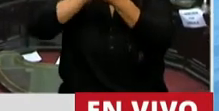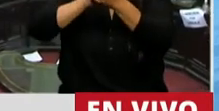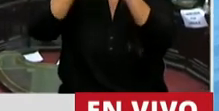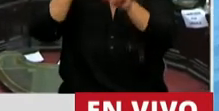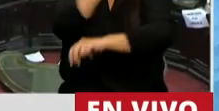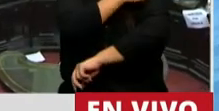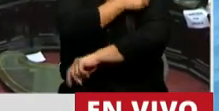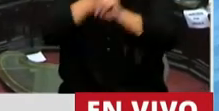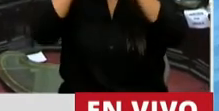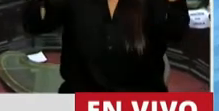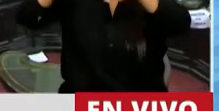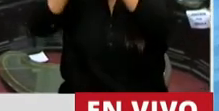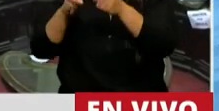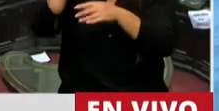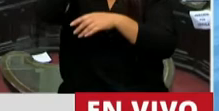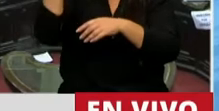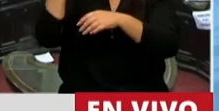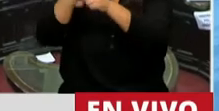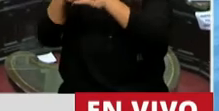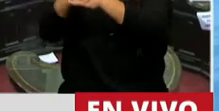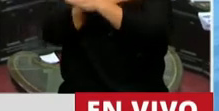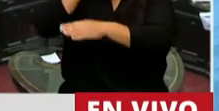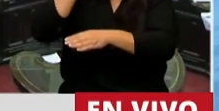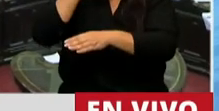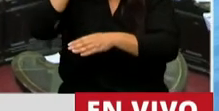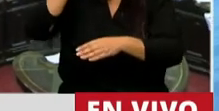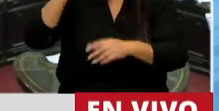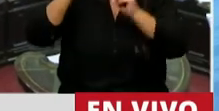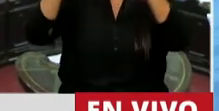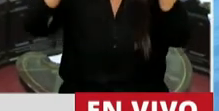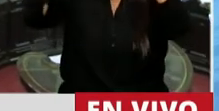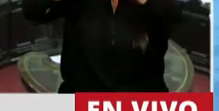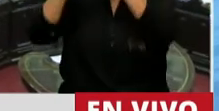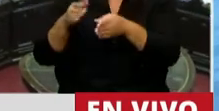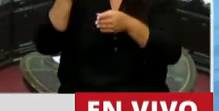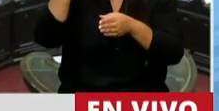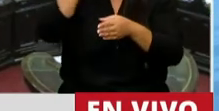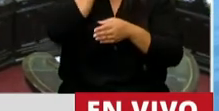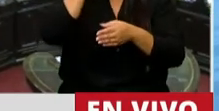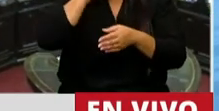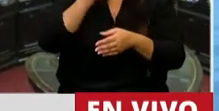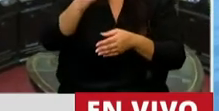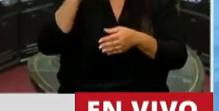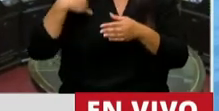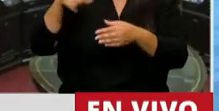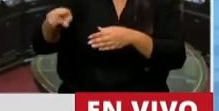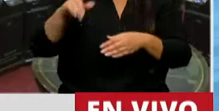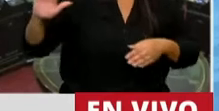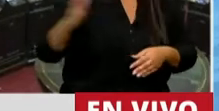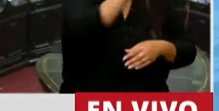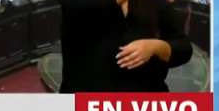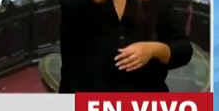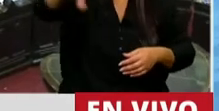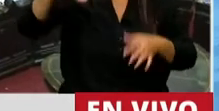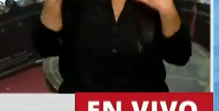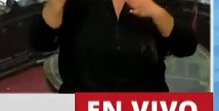Instituto Nacional de Prevención Sísmica, al Instituto Antártico Argentino. Todos cumplen una tarea centralísima